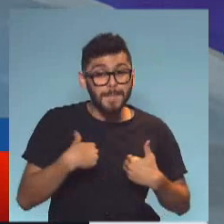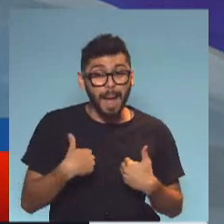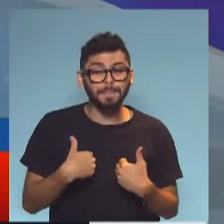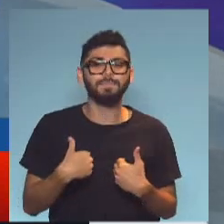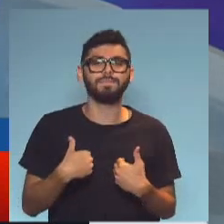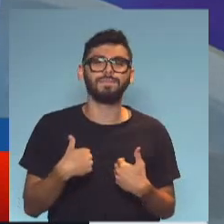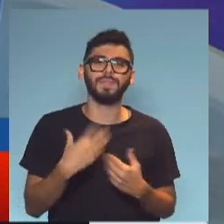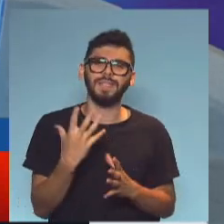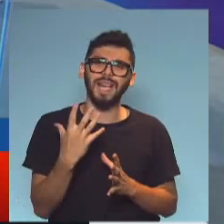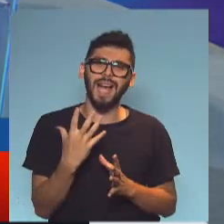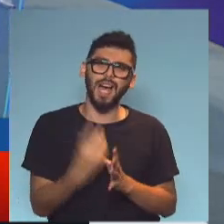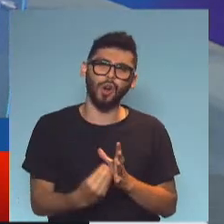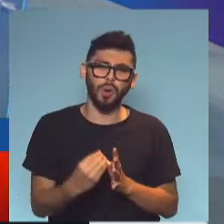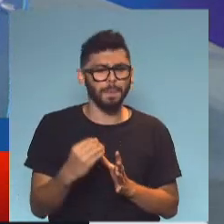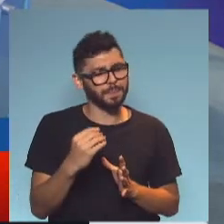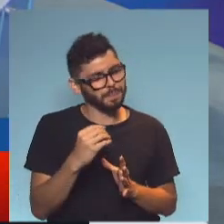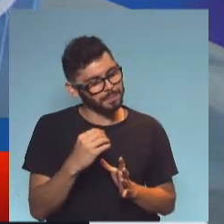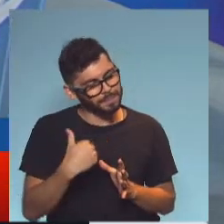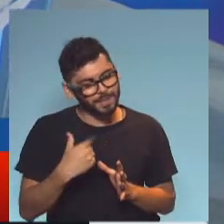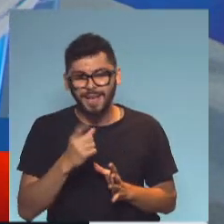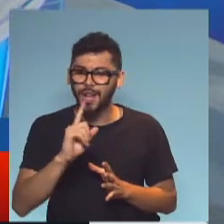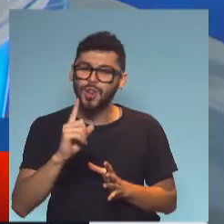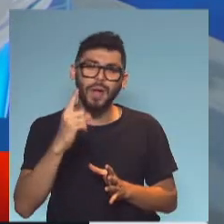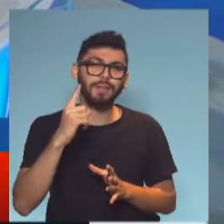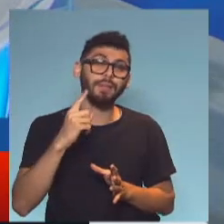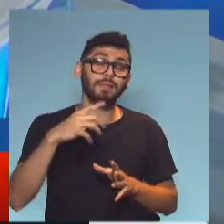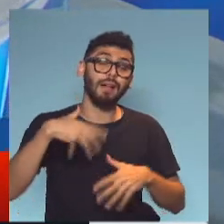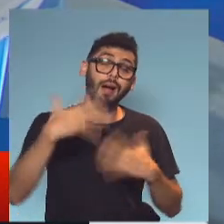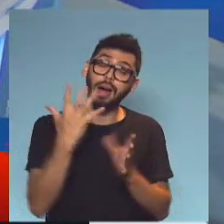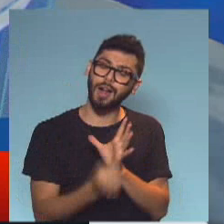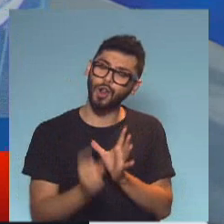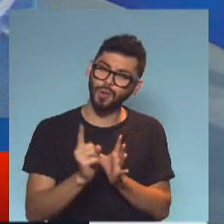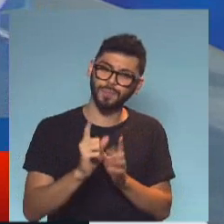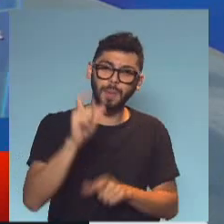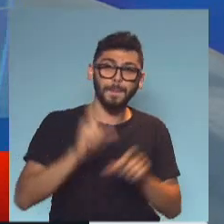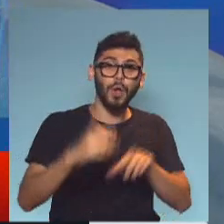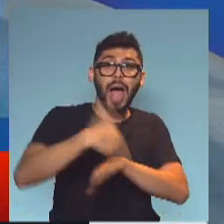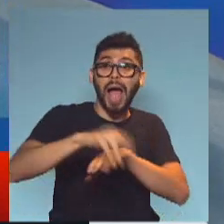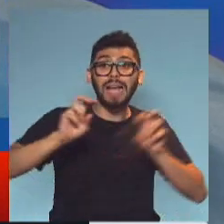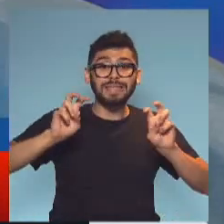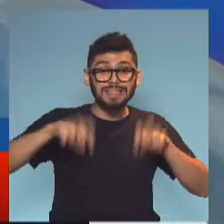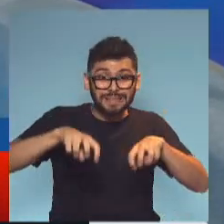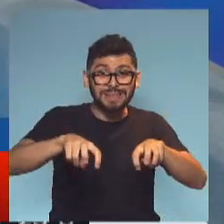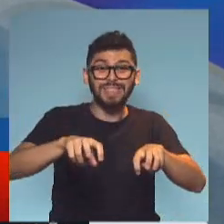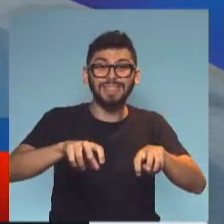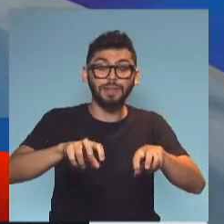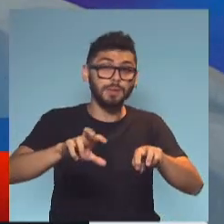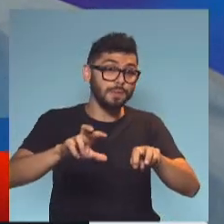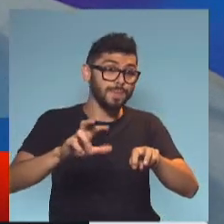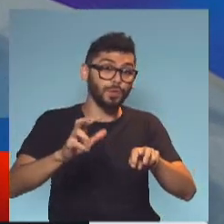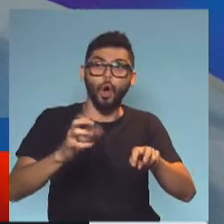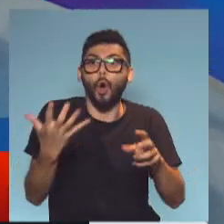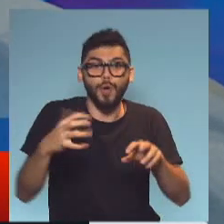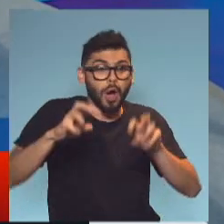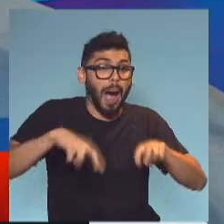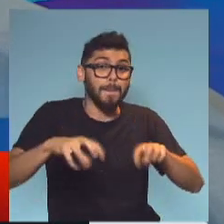Sí. No sé si es error. Bueno, la gente que circula en la vía pública no se contagia, pero esa gente está yendo a alguna dirección, está yendo a